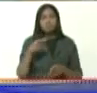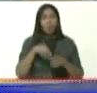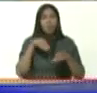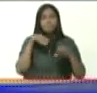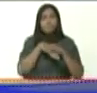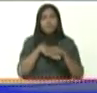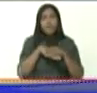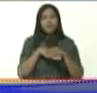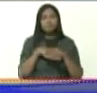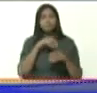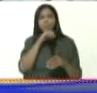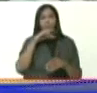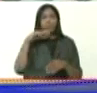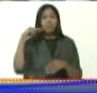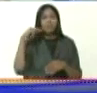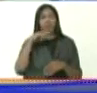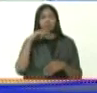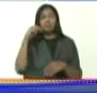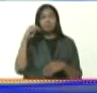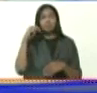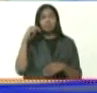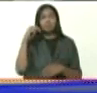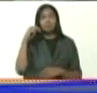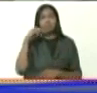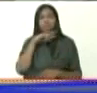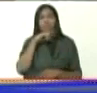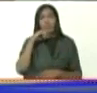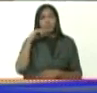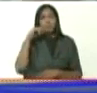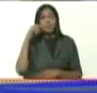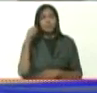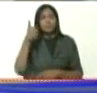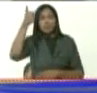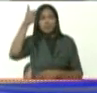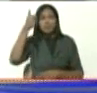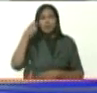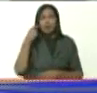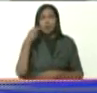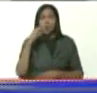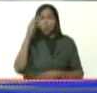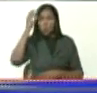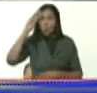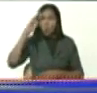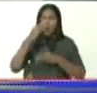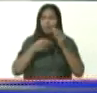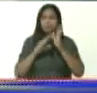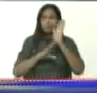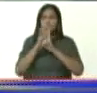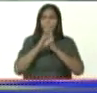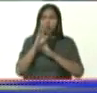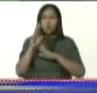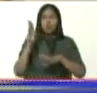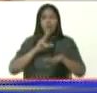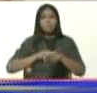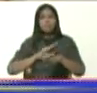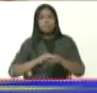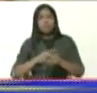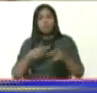diabético. Cuba creó una medicina especial a través del desarrollo de la